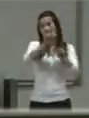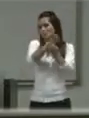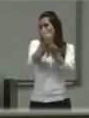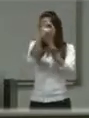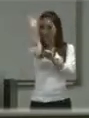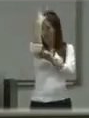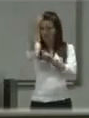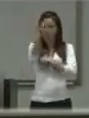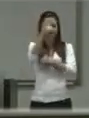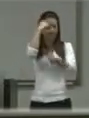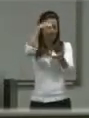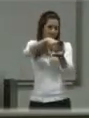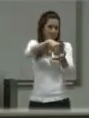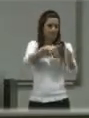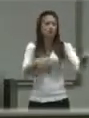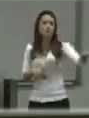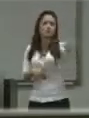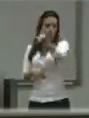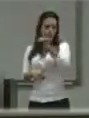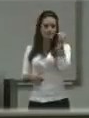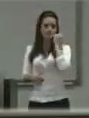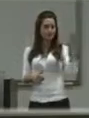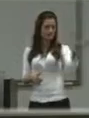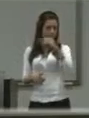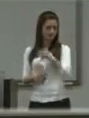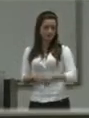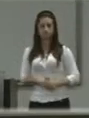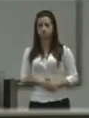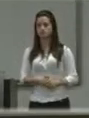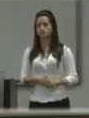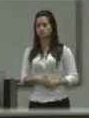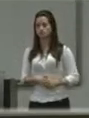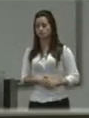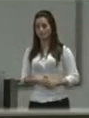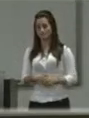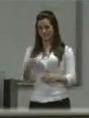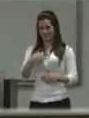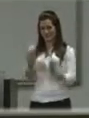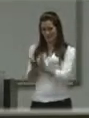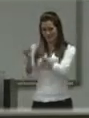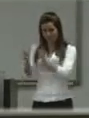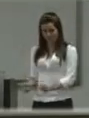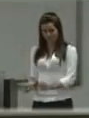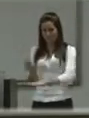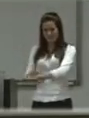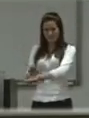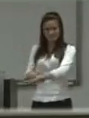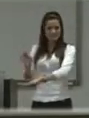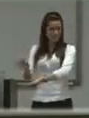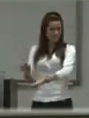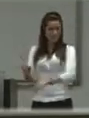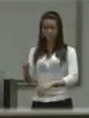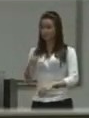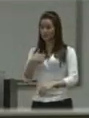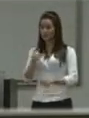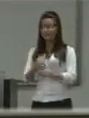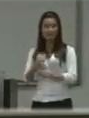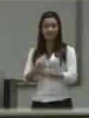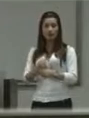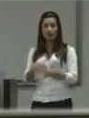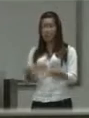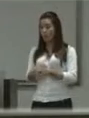civil Entonces digamos que como le digo a mis estudiantes nuestro trabajo siempre es de salmón hay